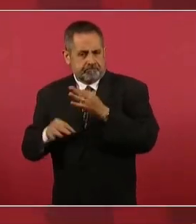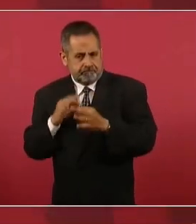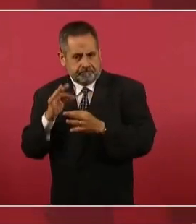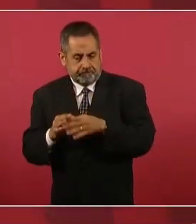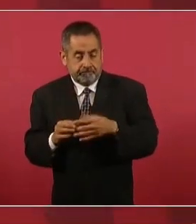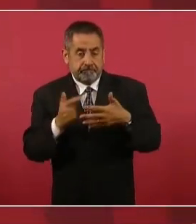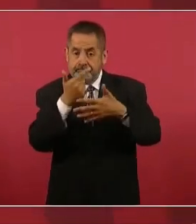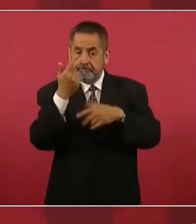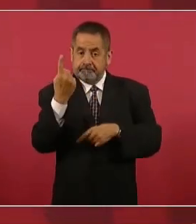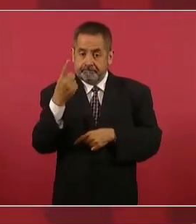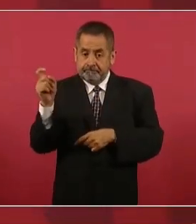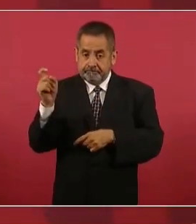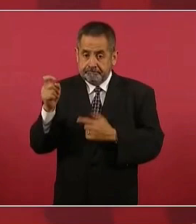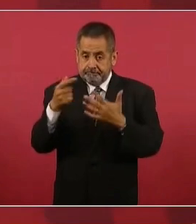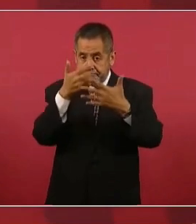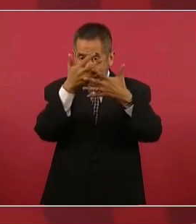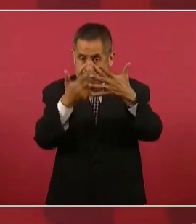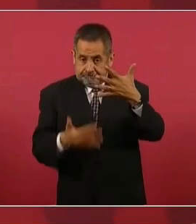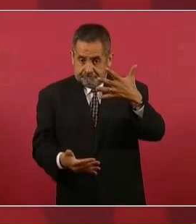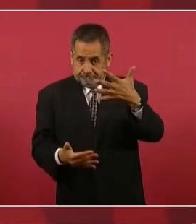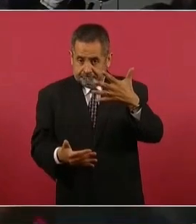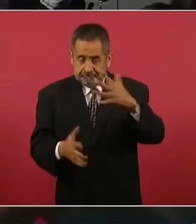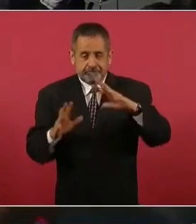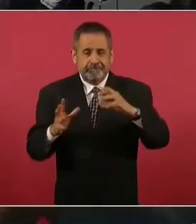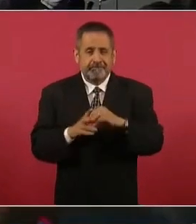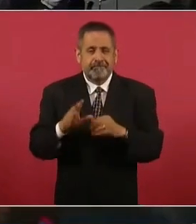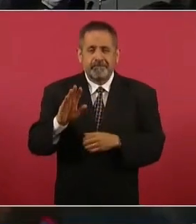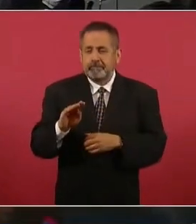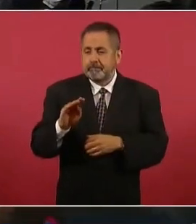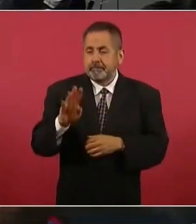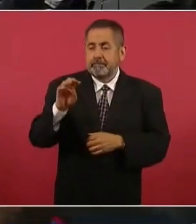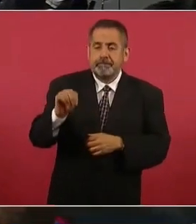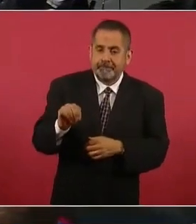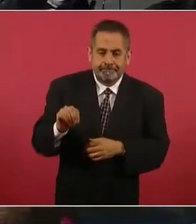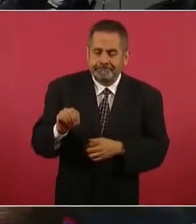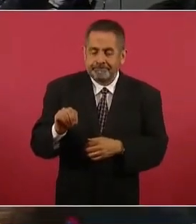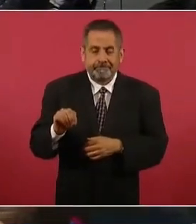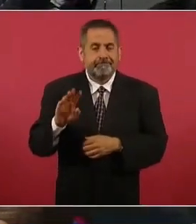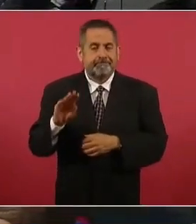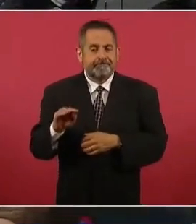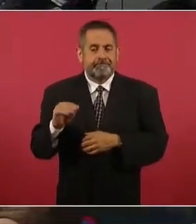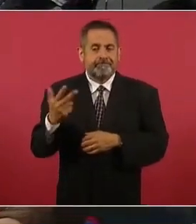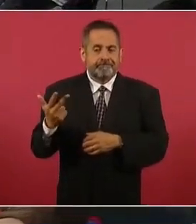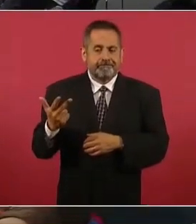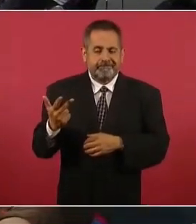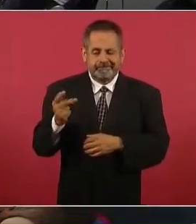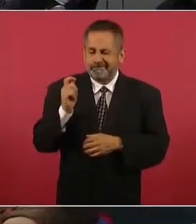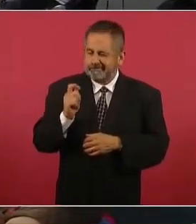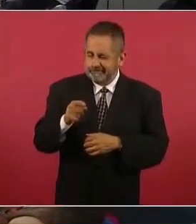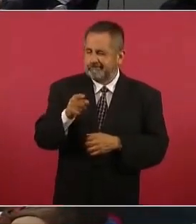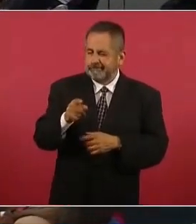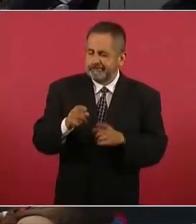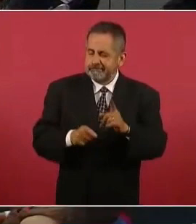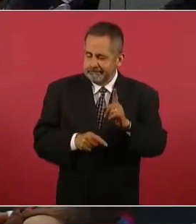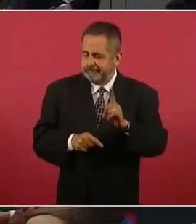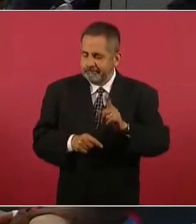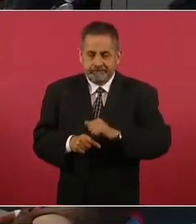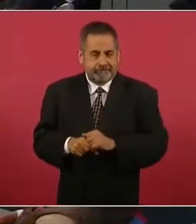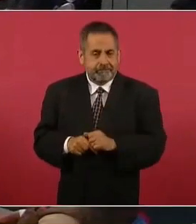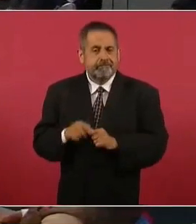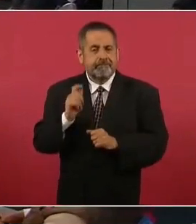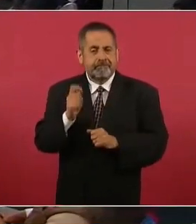pero de esos 100 no son 99, son 98, que